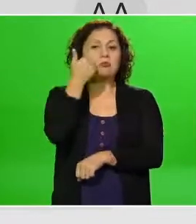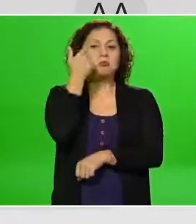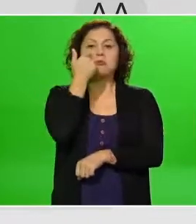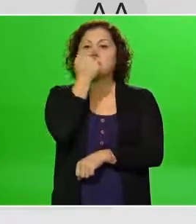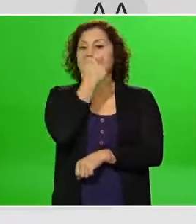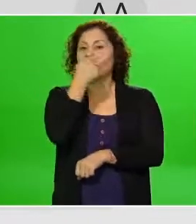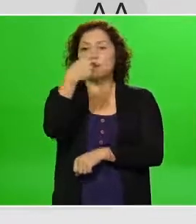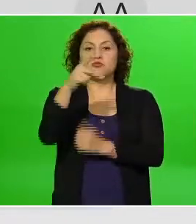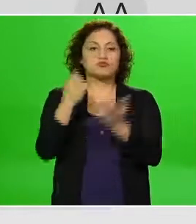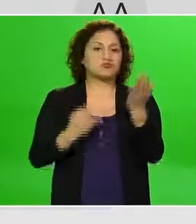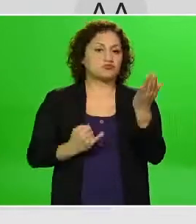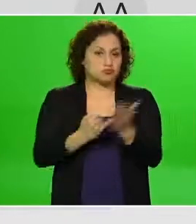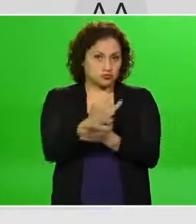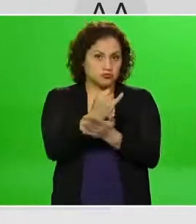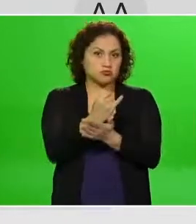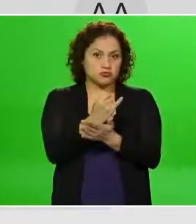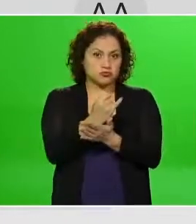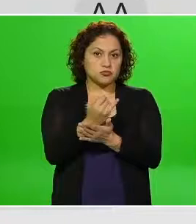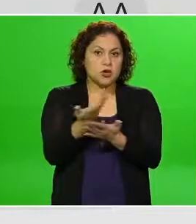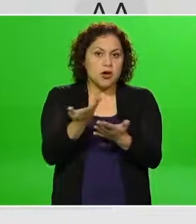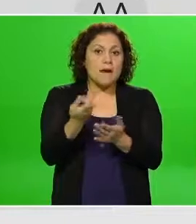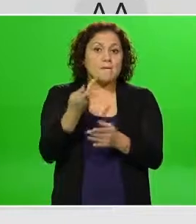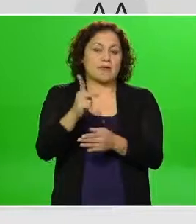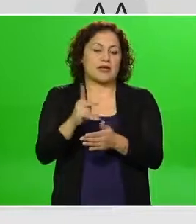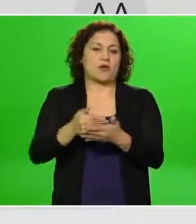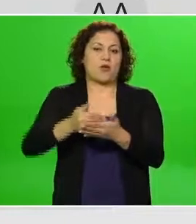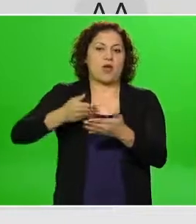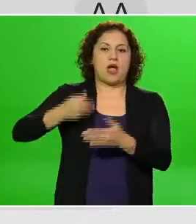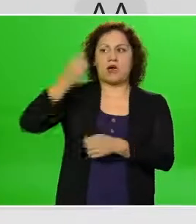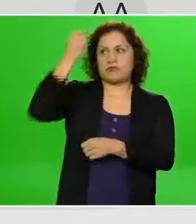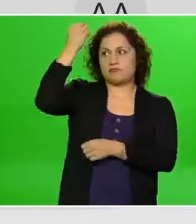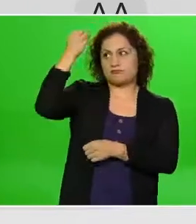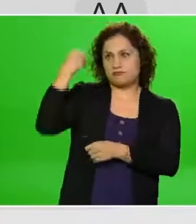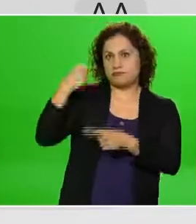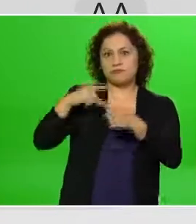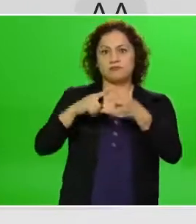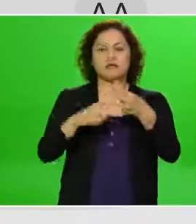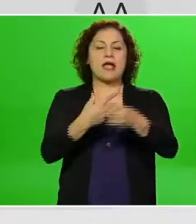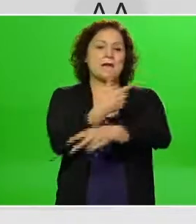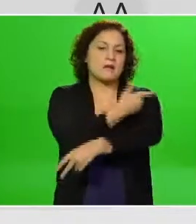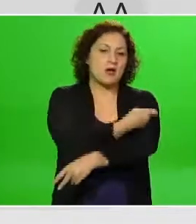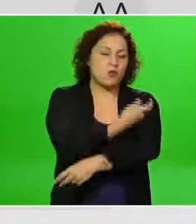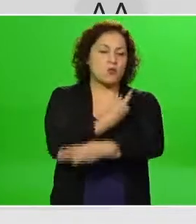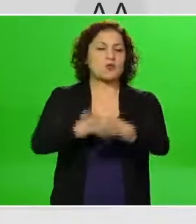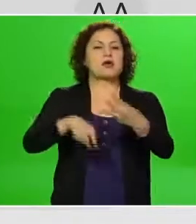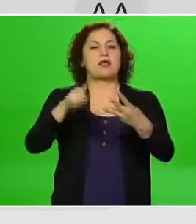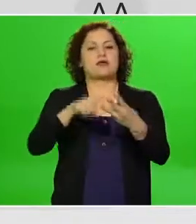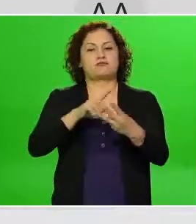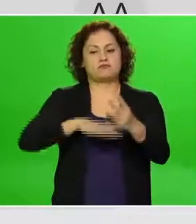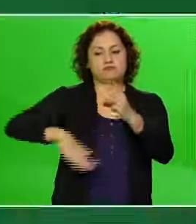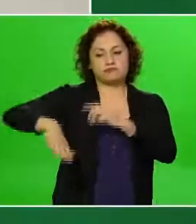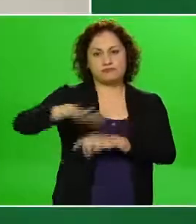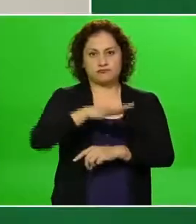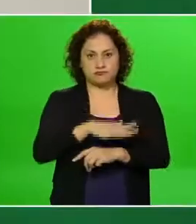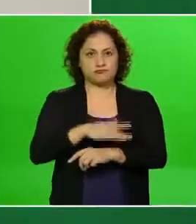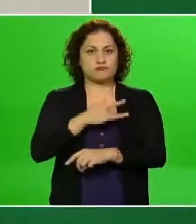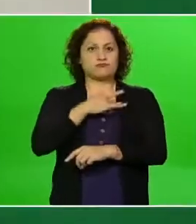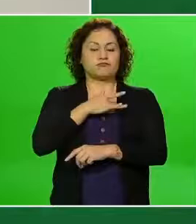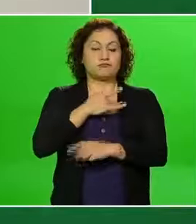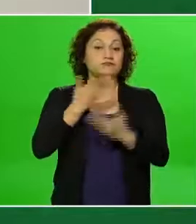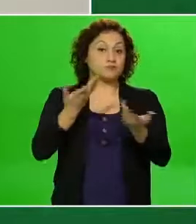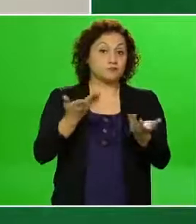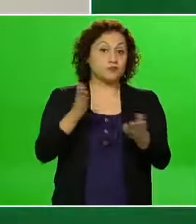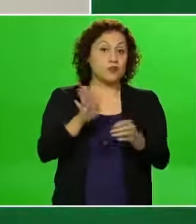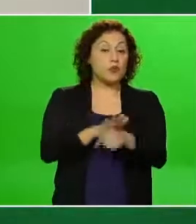ellos cuando se cumplen los elementos de seguridad. Entonces, si Campeche dejó de tener el elemento de seguridad que es semáforo color